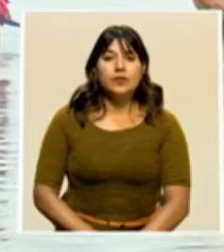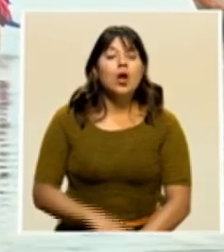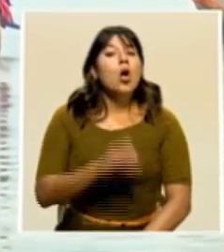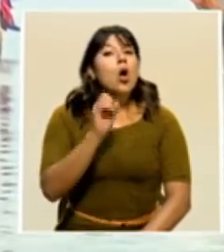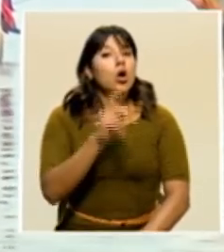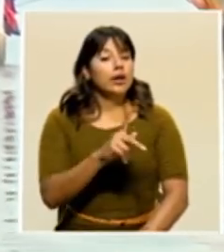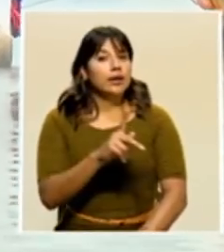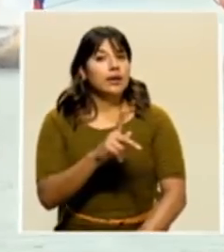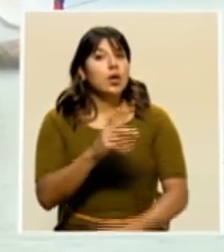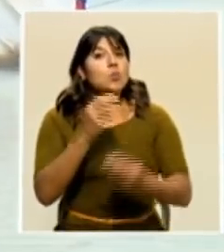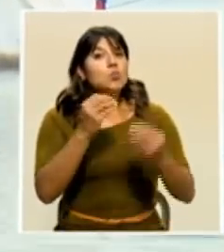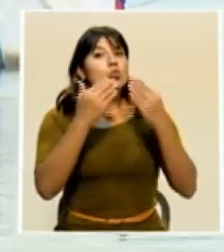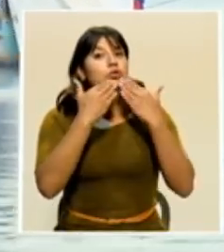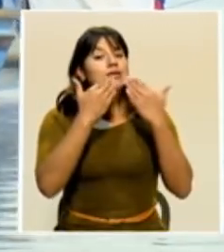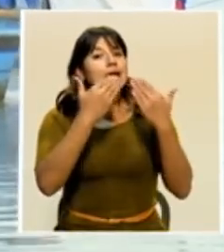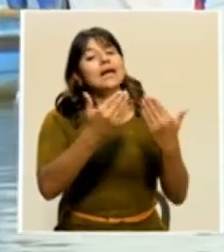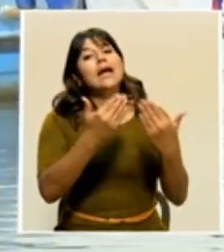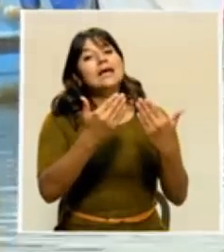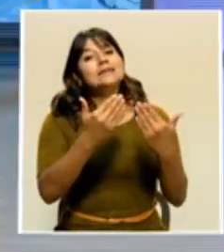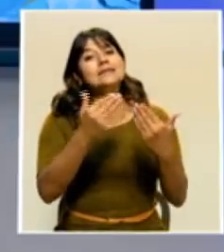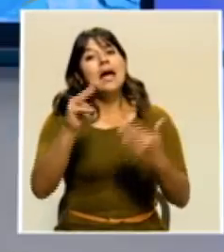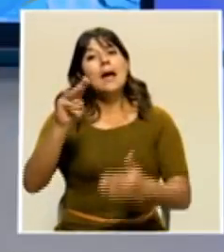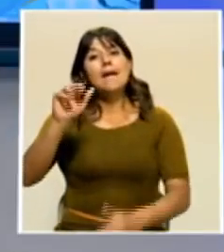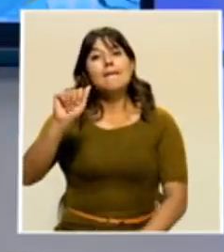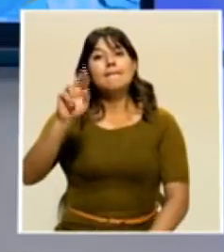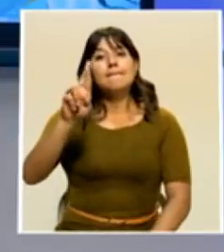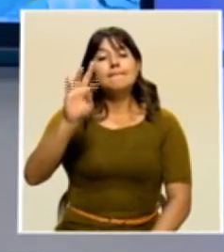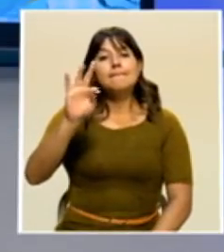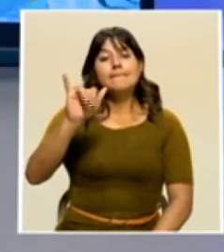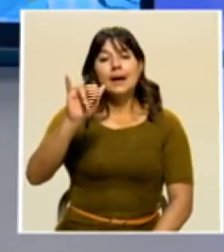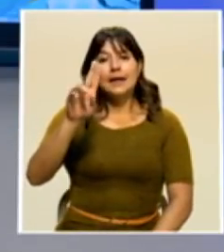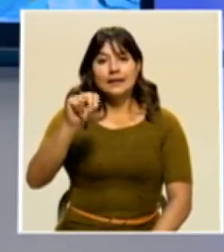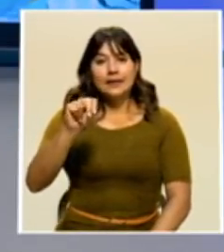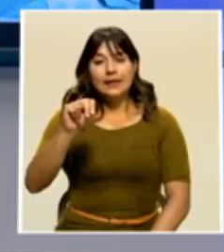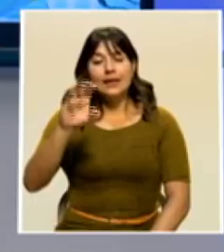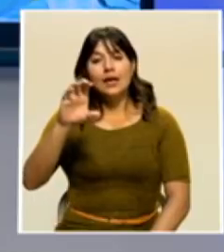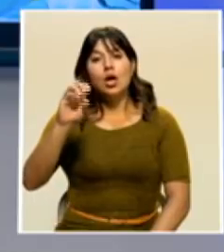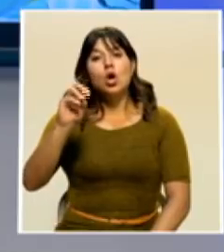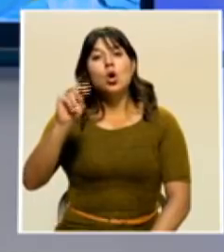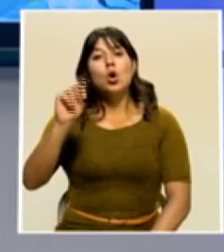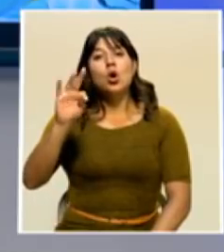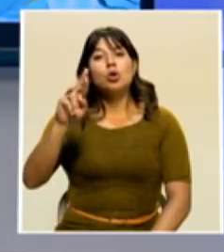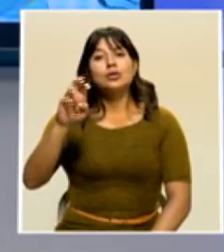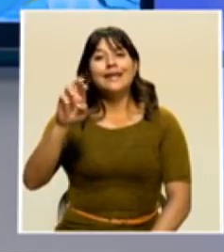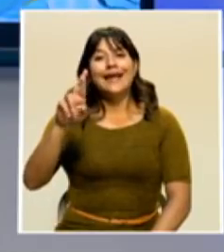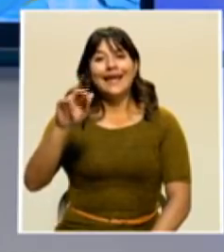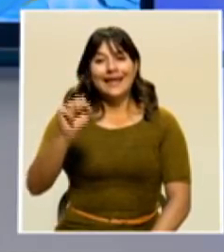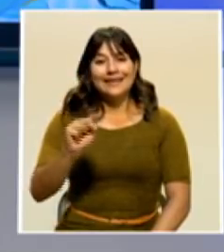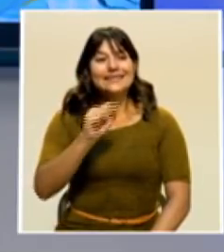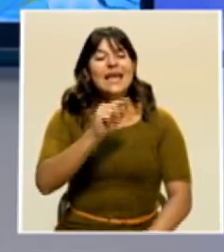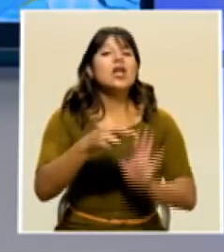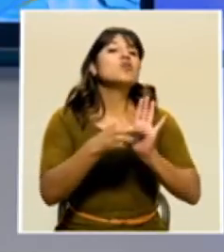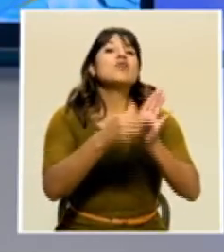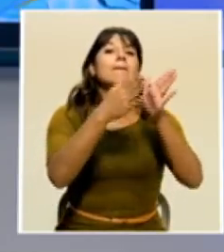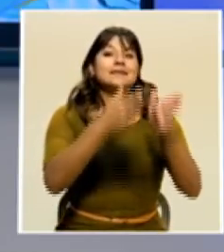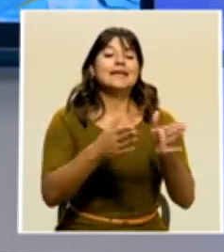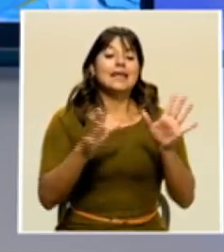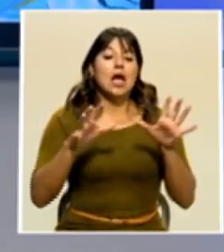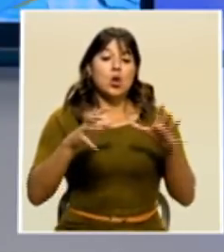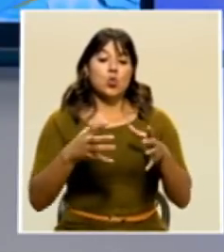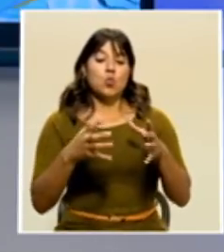Ok, muchísimas gracias a don Martín Contreras de la Cámara de